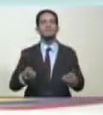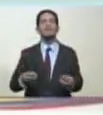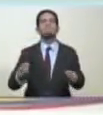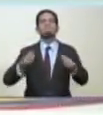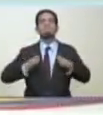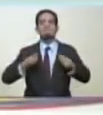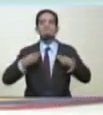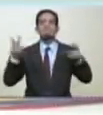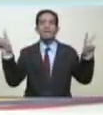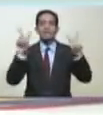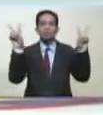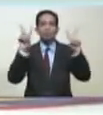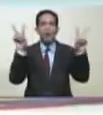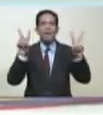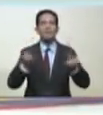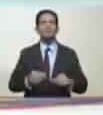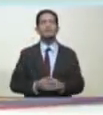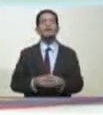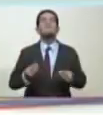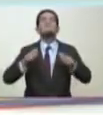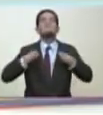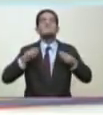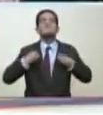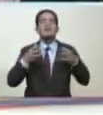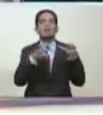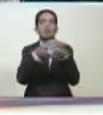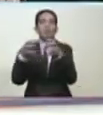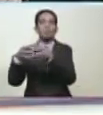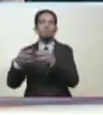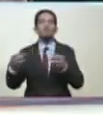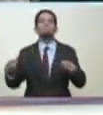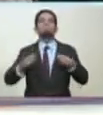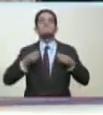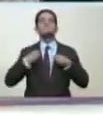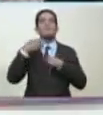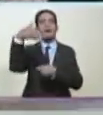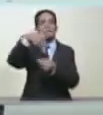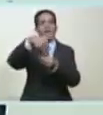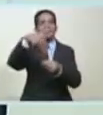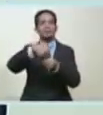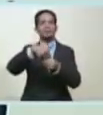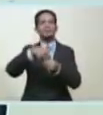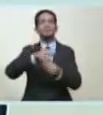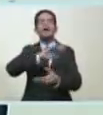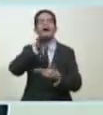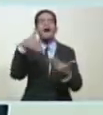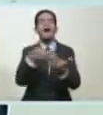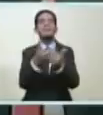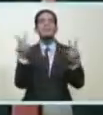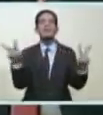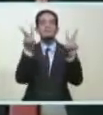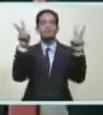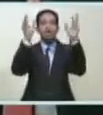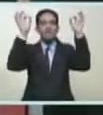Venezuela! ¡Que vivan las instituciones! ¡Que vivan las elecciones! ¡Hasta la victoria